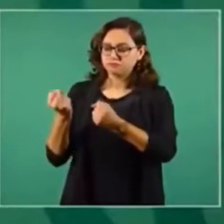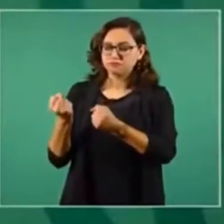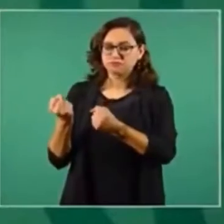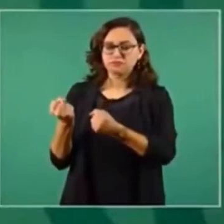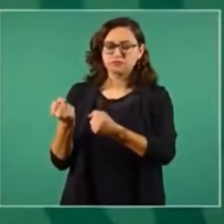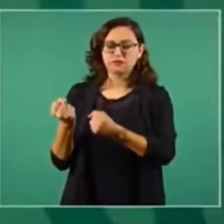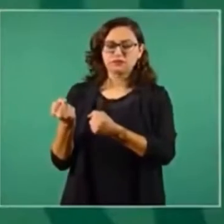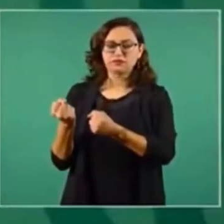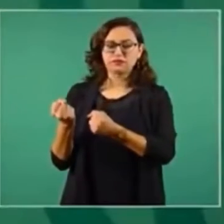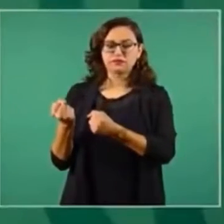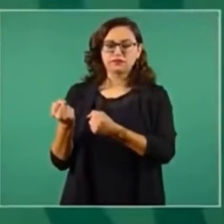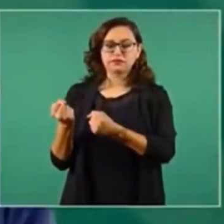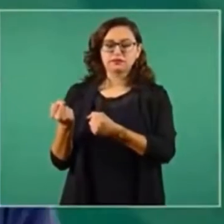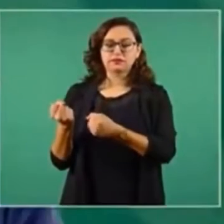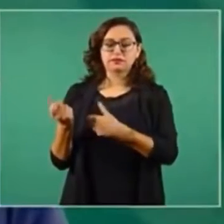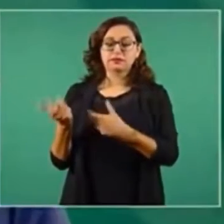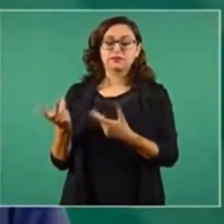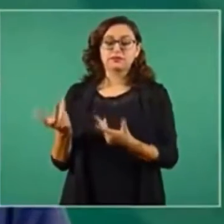me